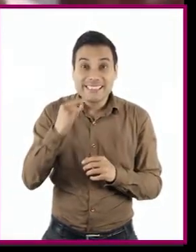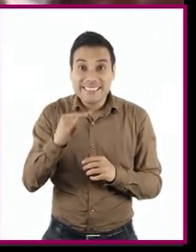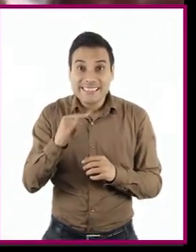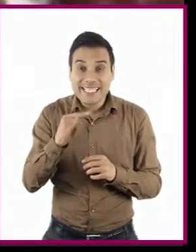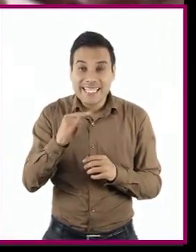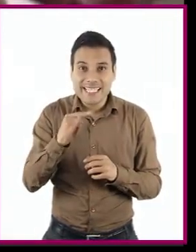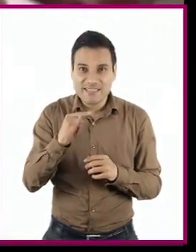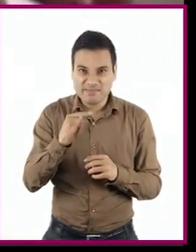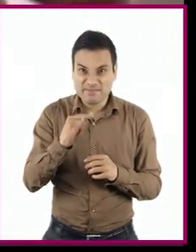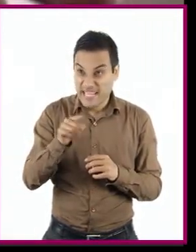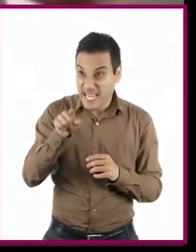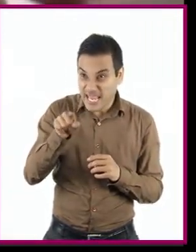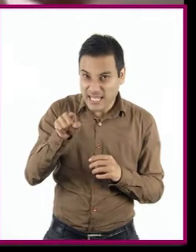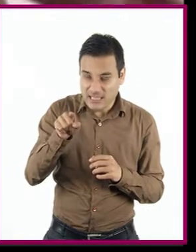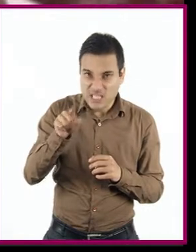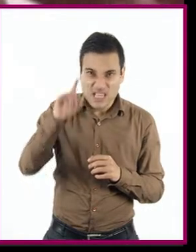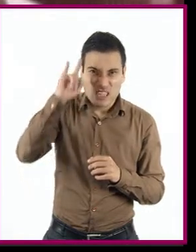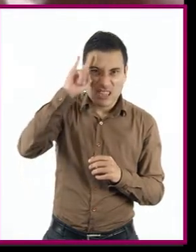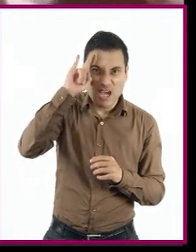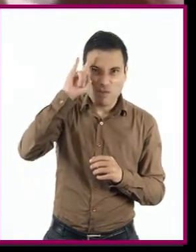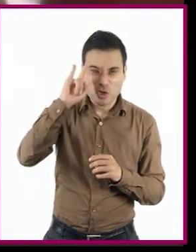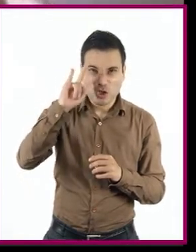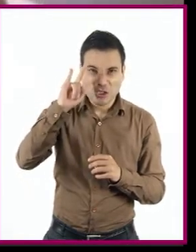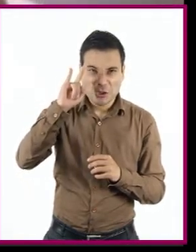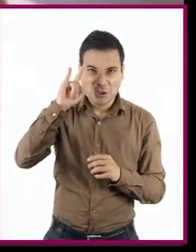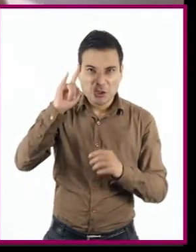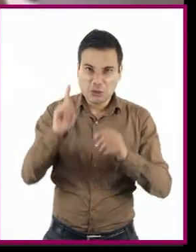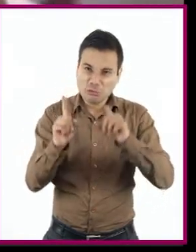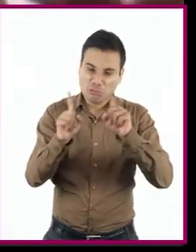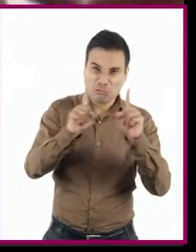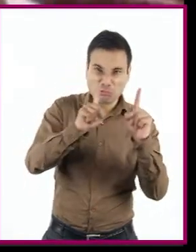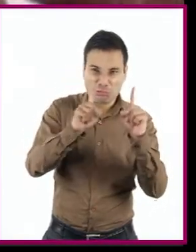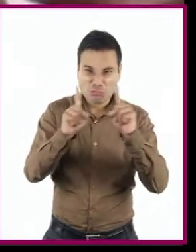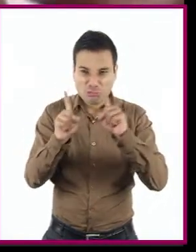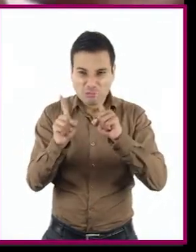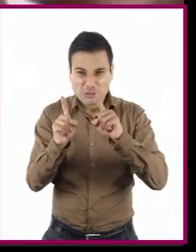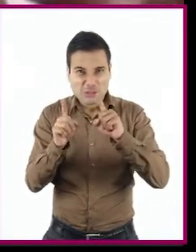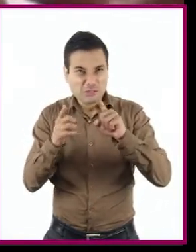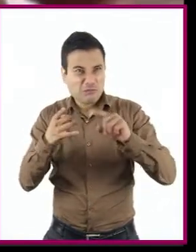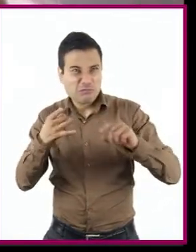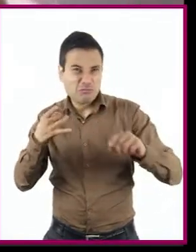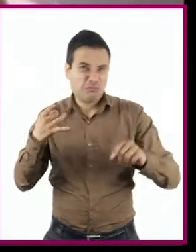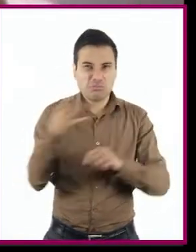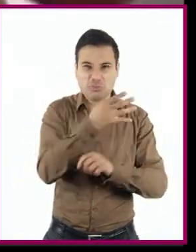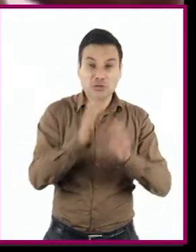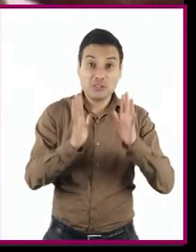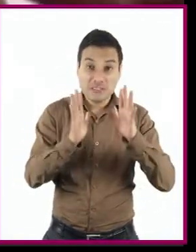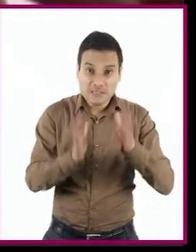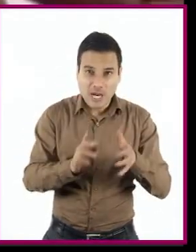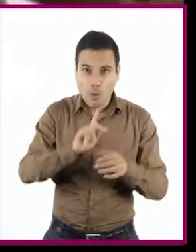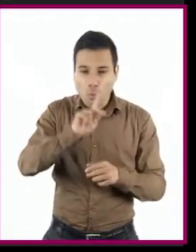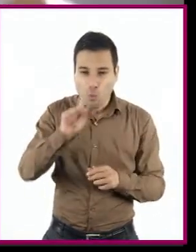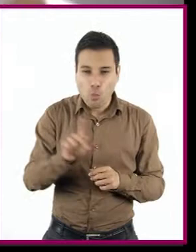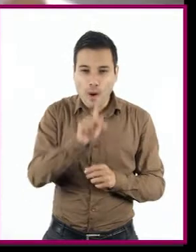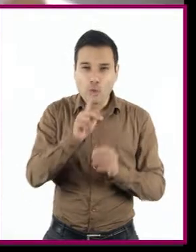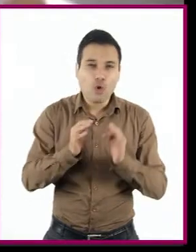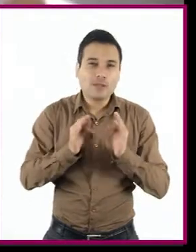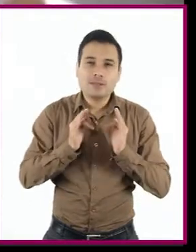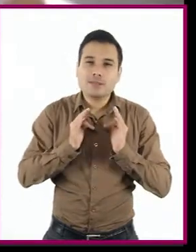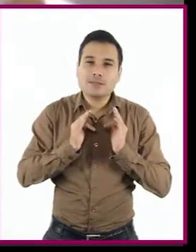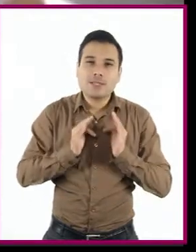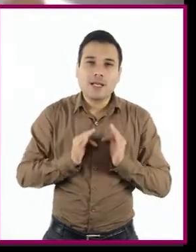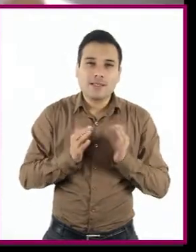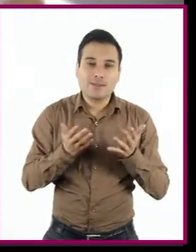finalmente derrota a este demonio ogro terrible y le dé la paz y la tranquilidad a todo el pueblo, ¿no?